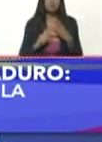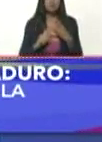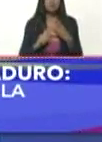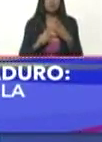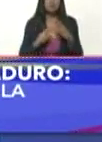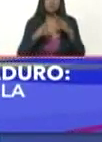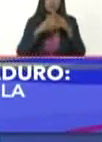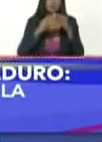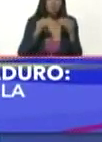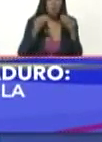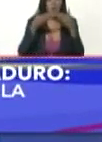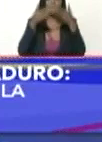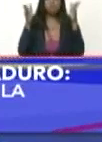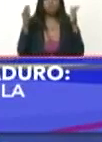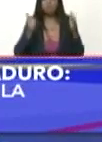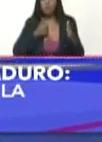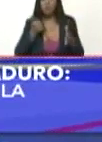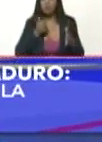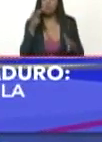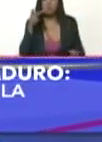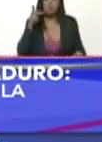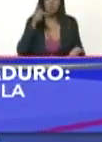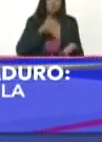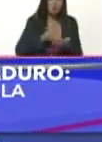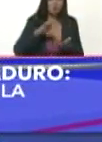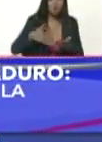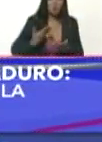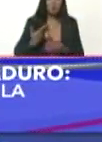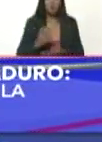a todas las ventanas de oportunidad